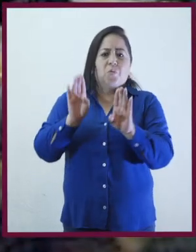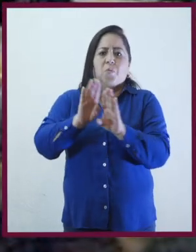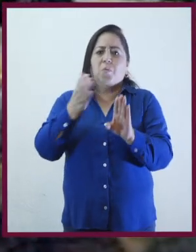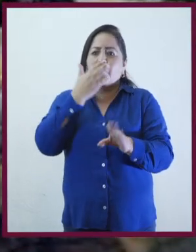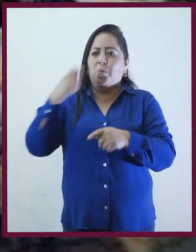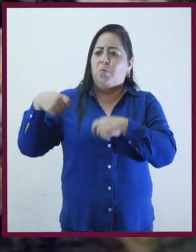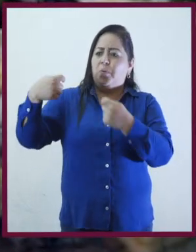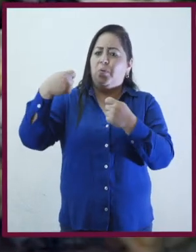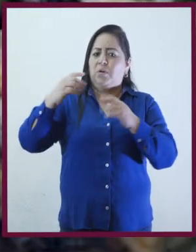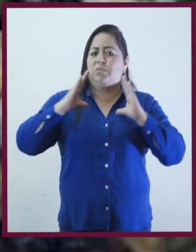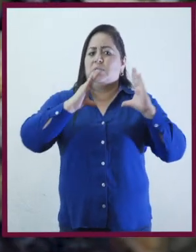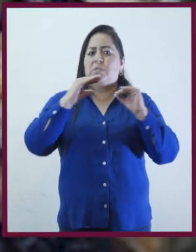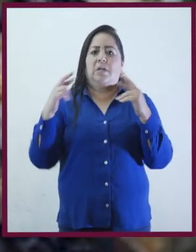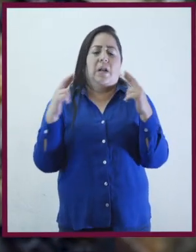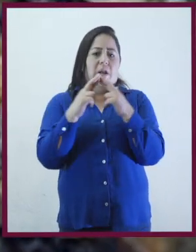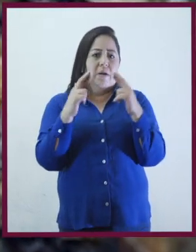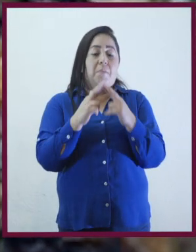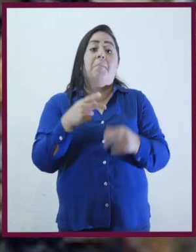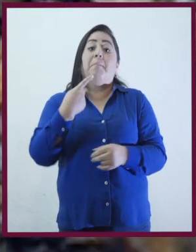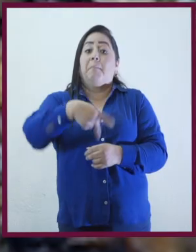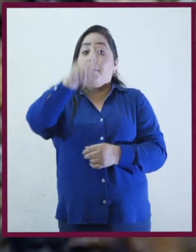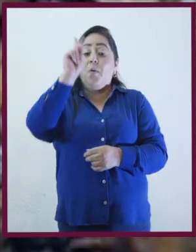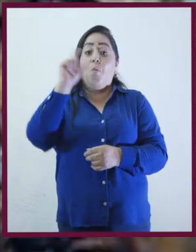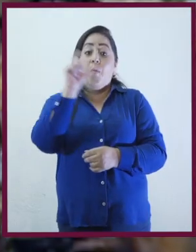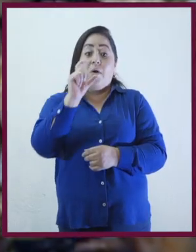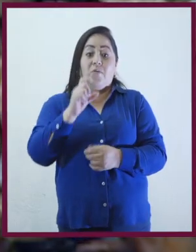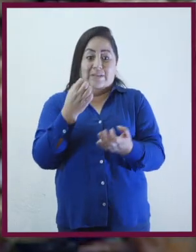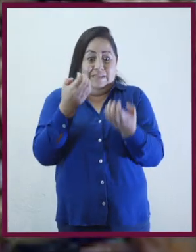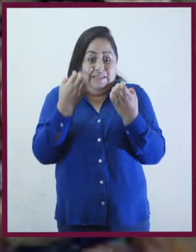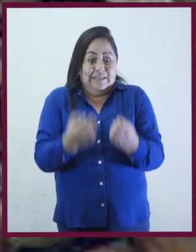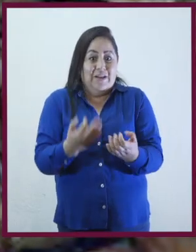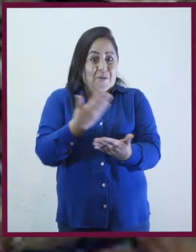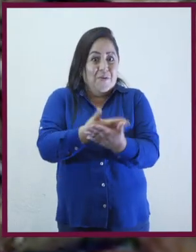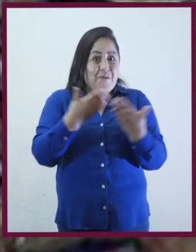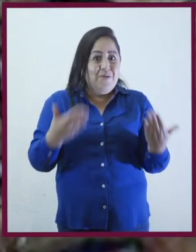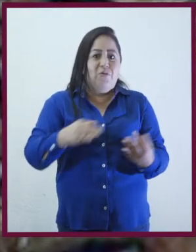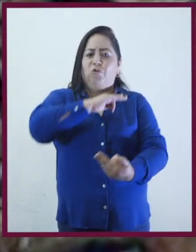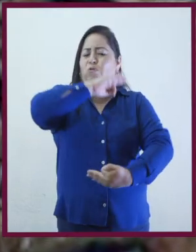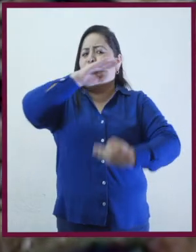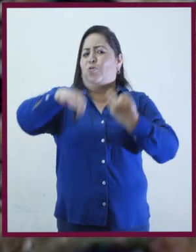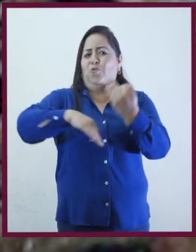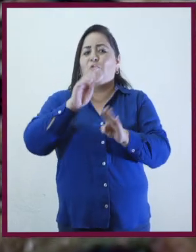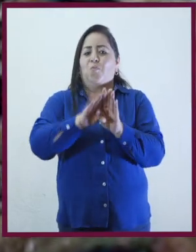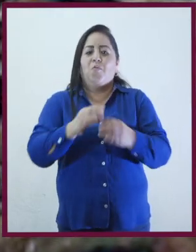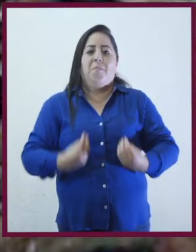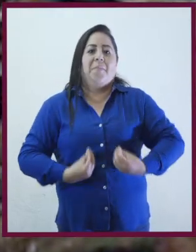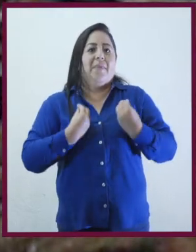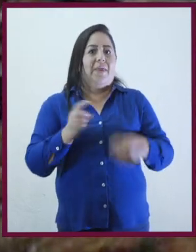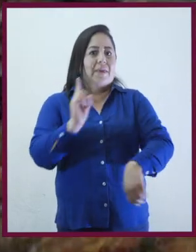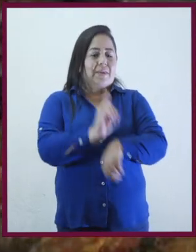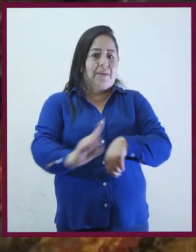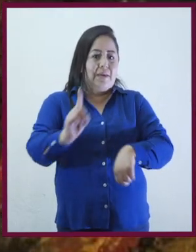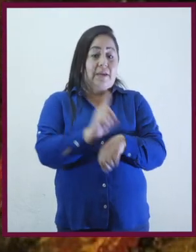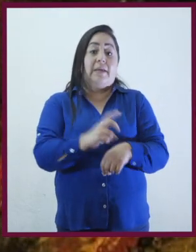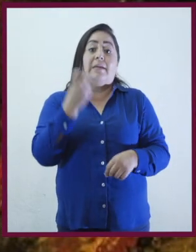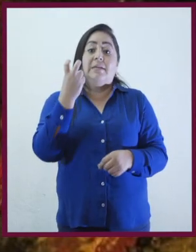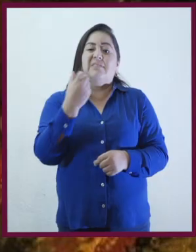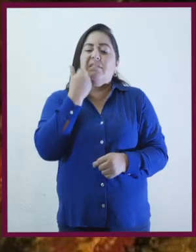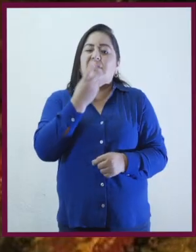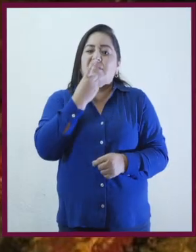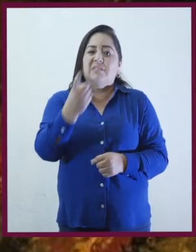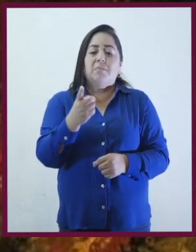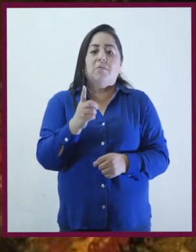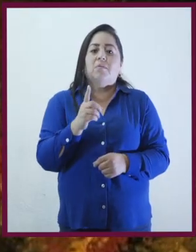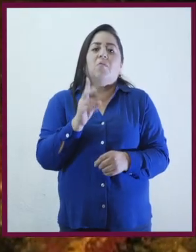tradicionales enseñanzas religiosas, aun cuando estaban presentes en todos los aspectos de la vida diaria. Esto significaba